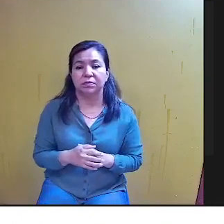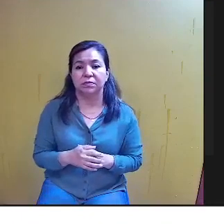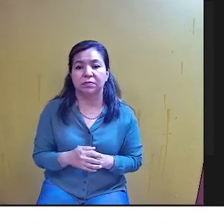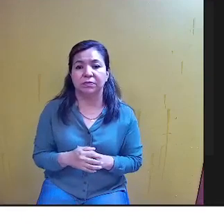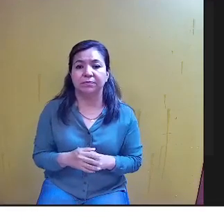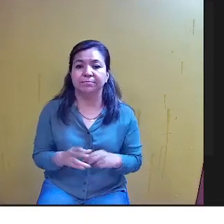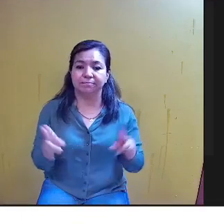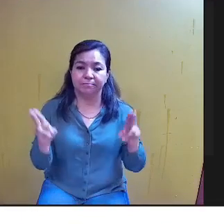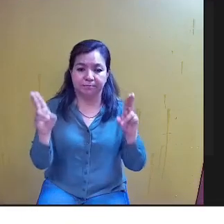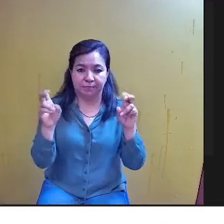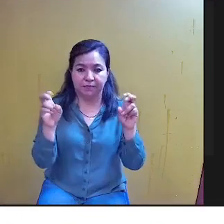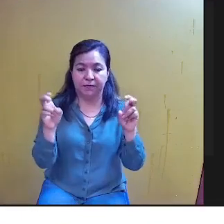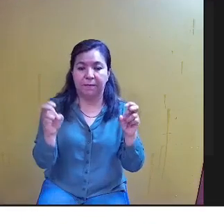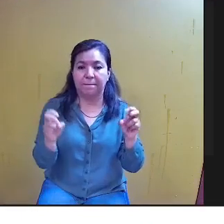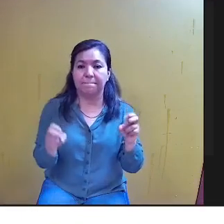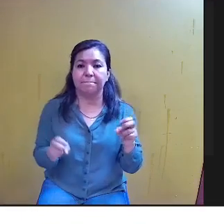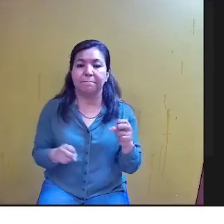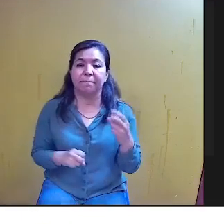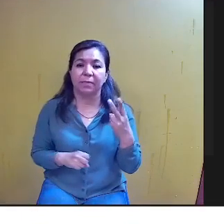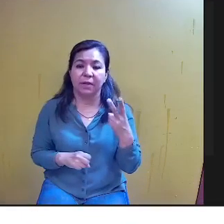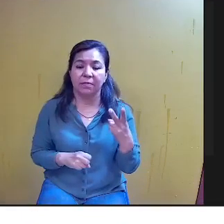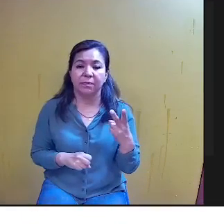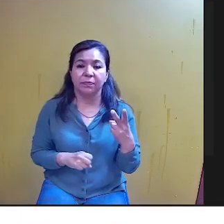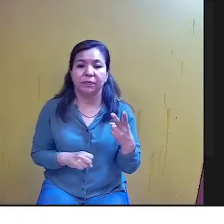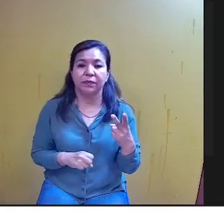Tema 2. Transgresión al derecho a ser